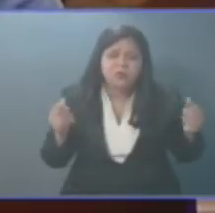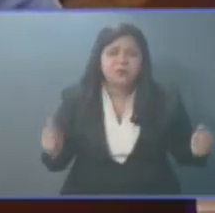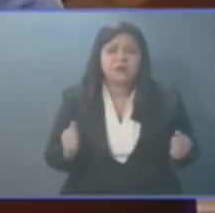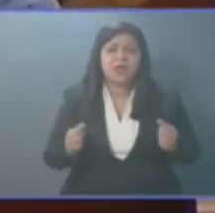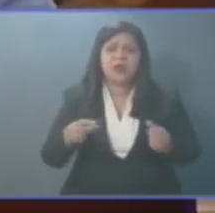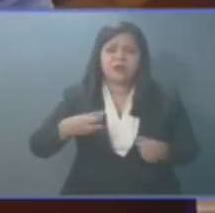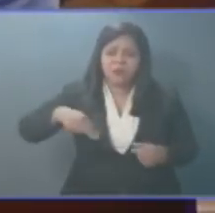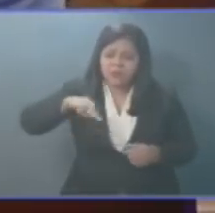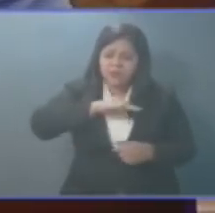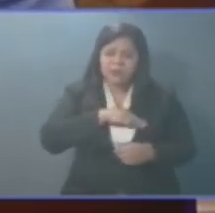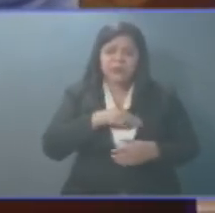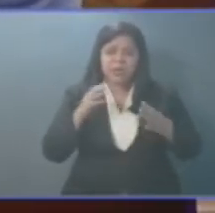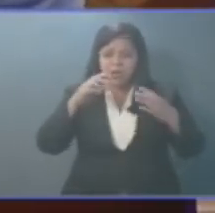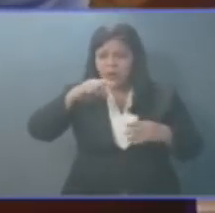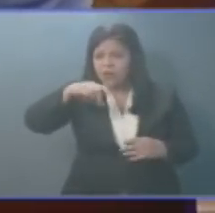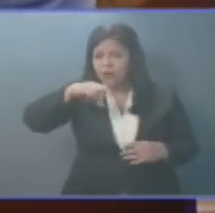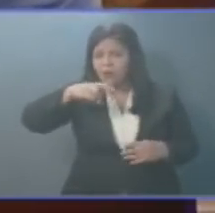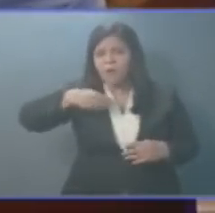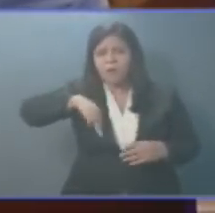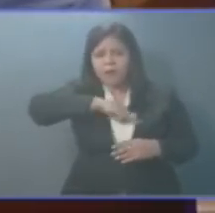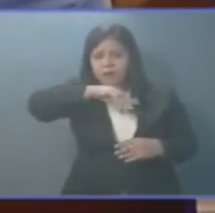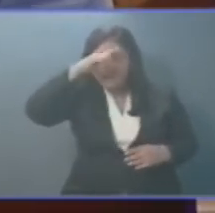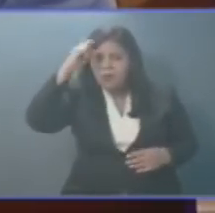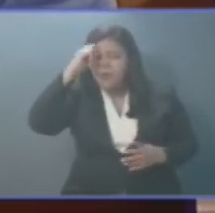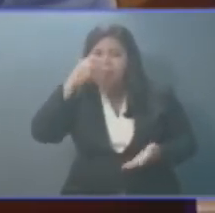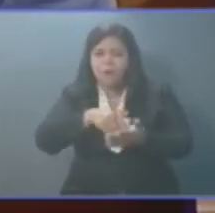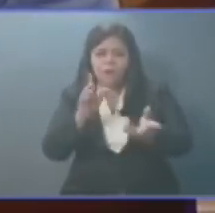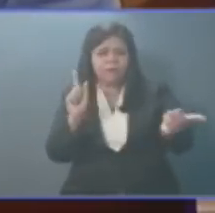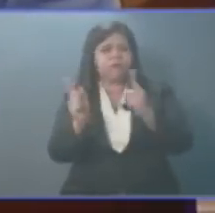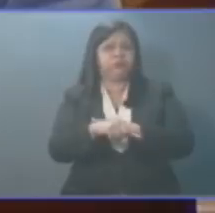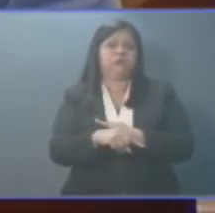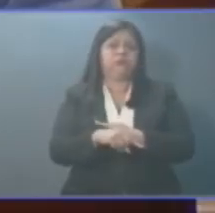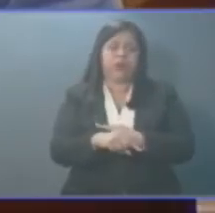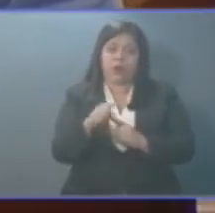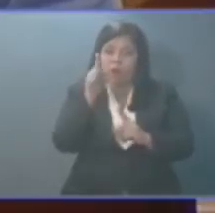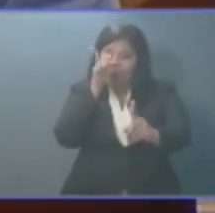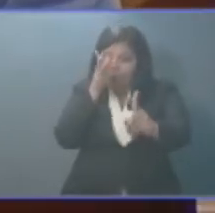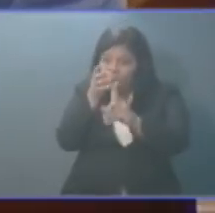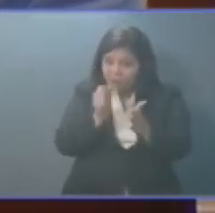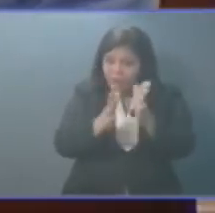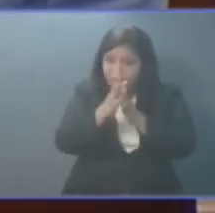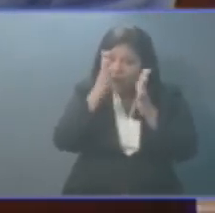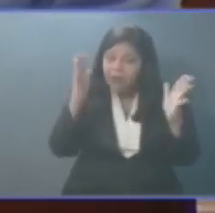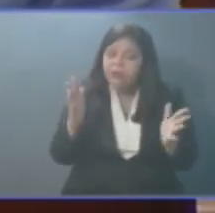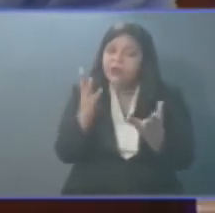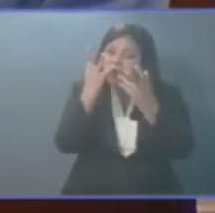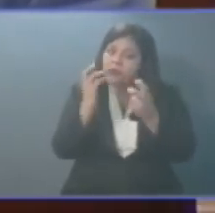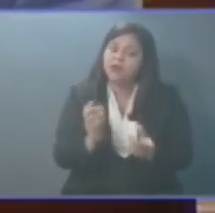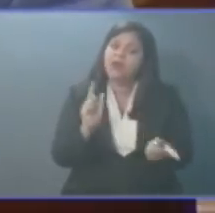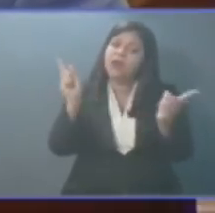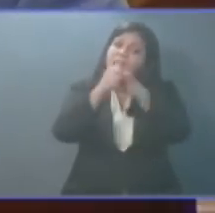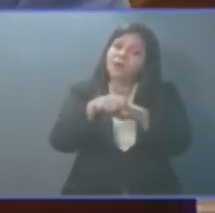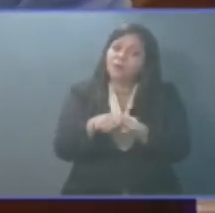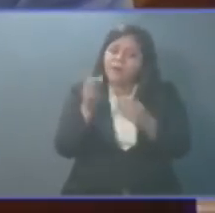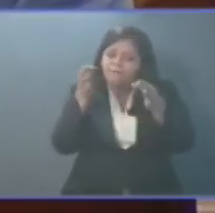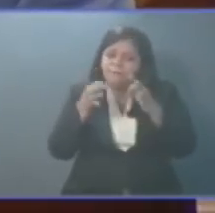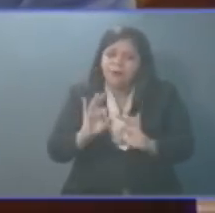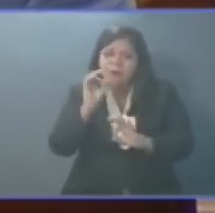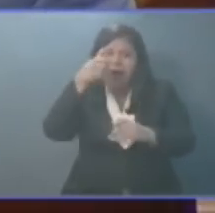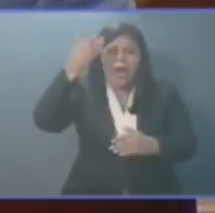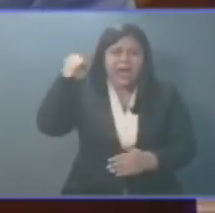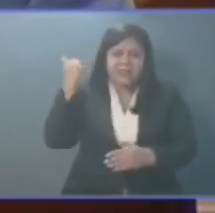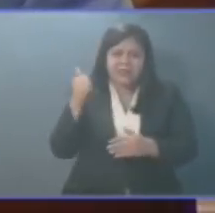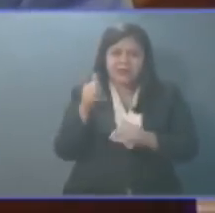del Ministerio de Obras Públicas y de Transporte. Uno de los principales objetivos es transformar la manera oscura de cómo